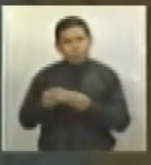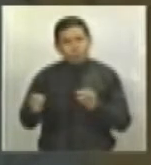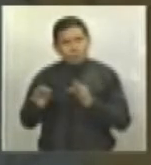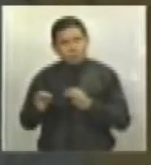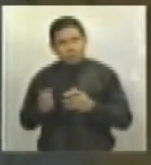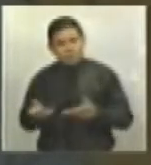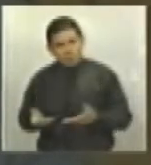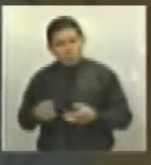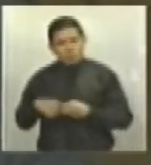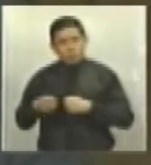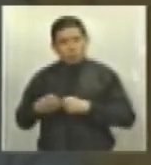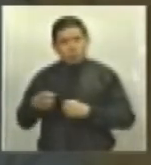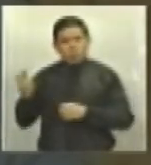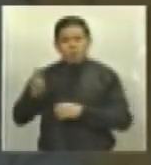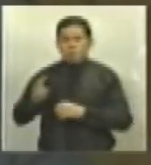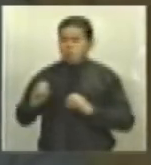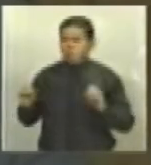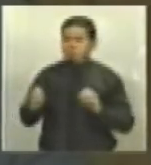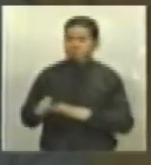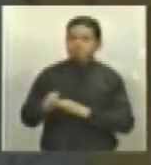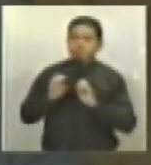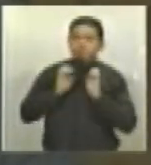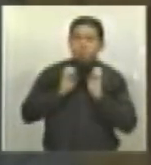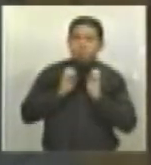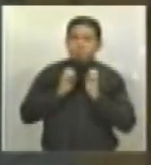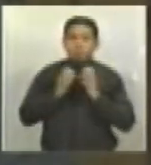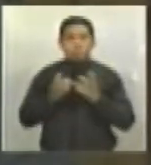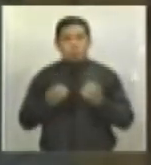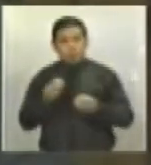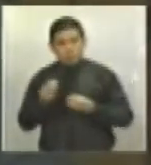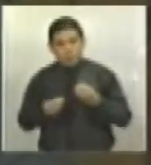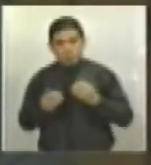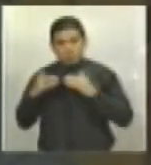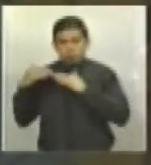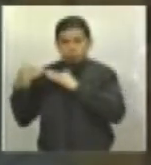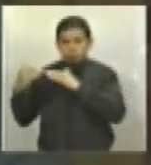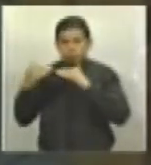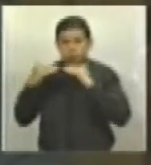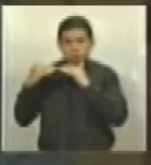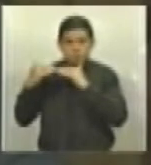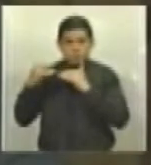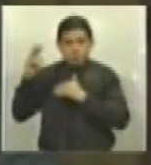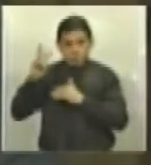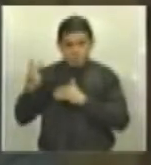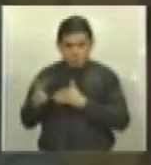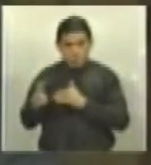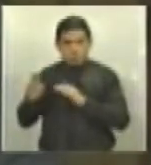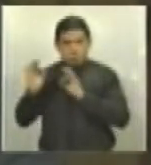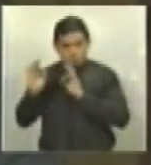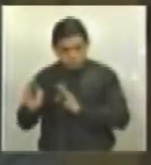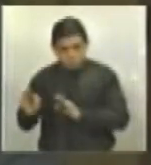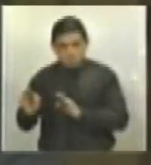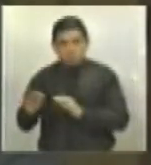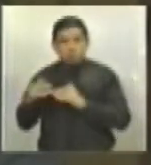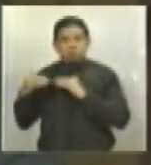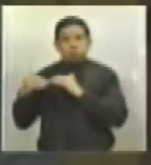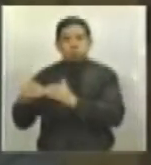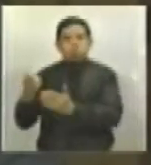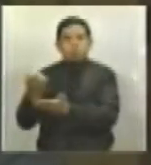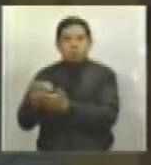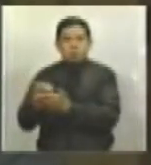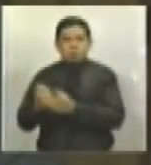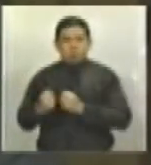a los problemas de Venezuela. Solo una estabilidad democrática en Venezuela producirá una estabilidad